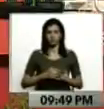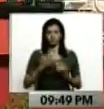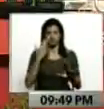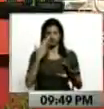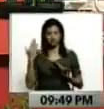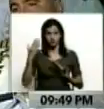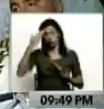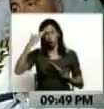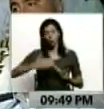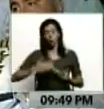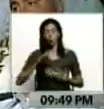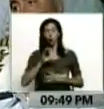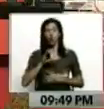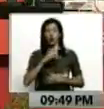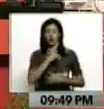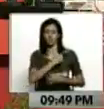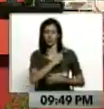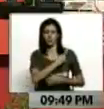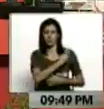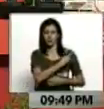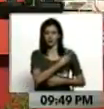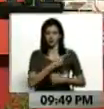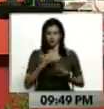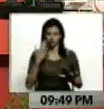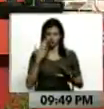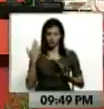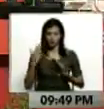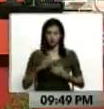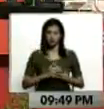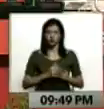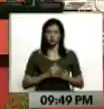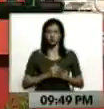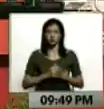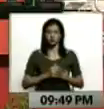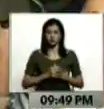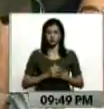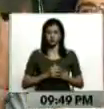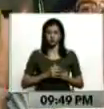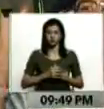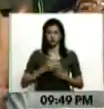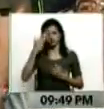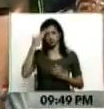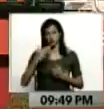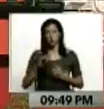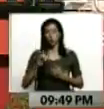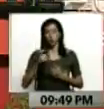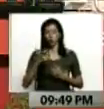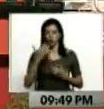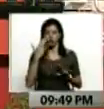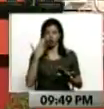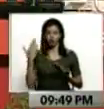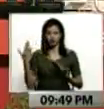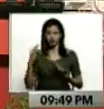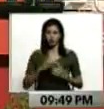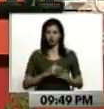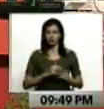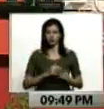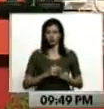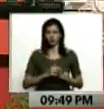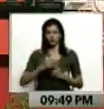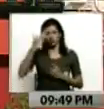Duque lanos el coronel Johnny Javier Gil Guerrero el coronel Gonzalo José